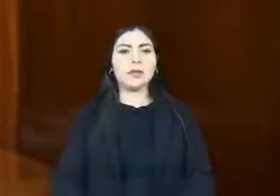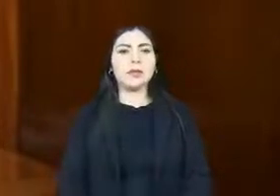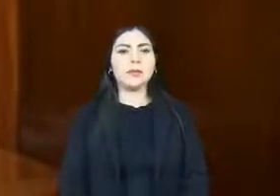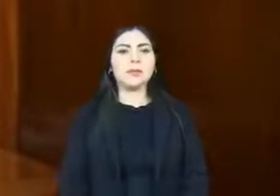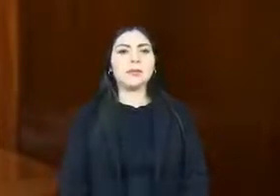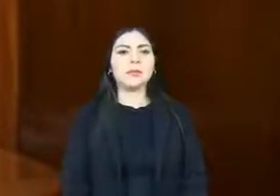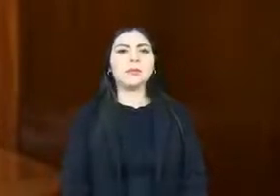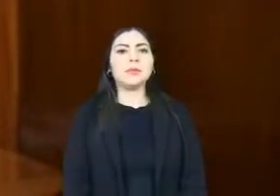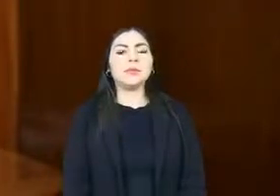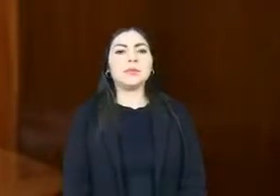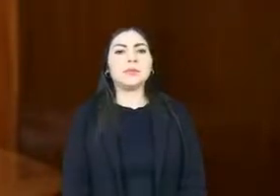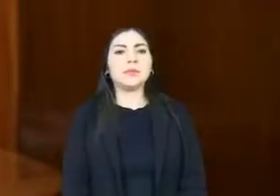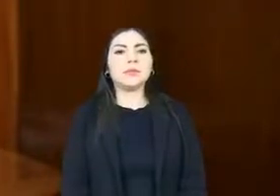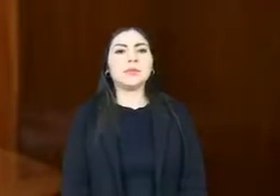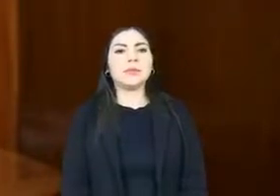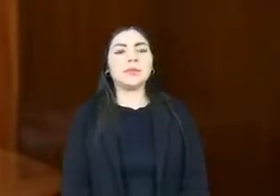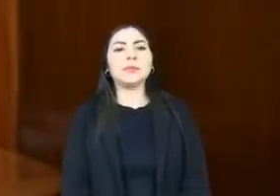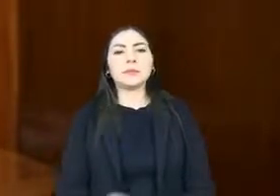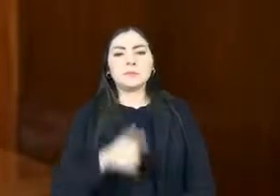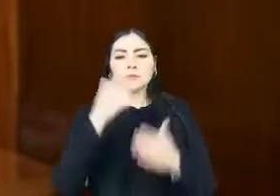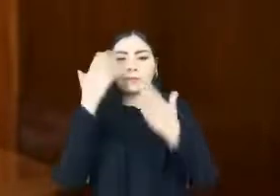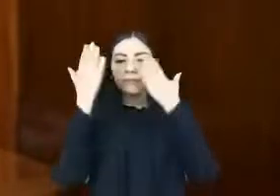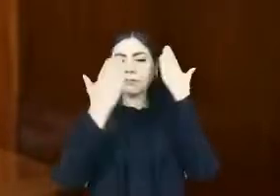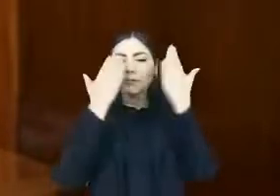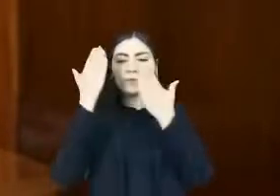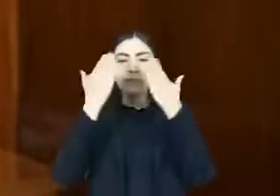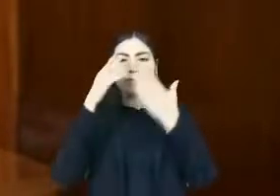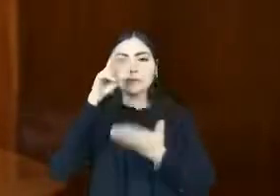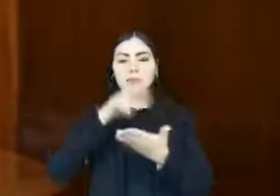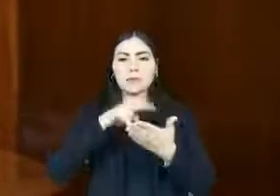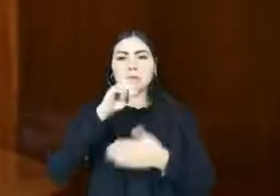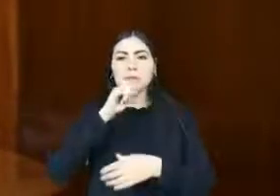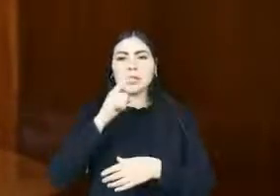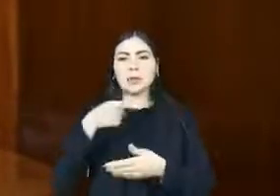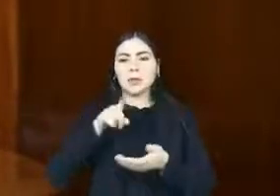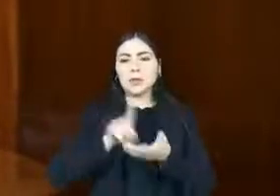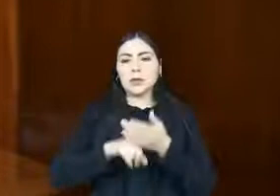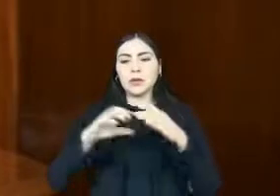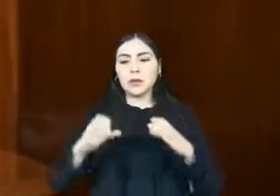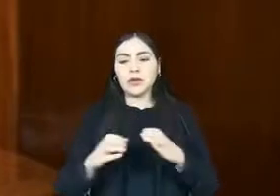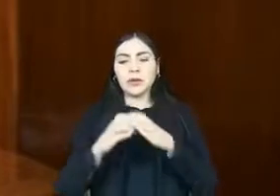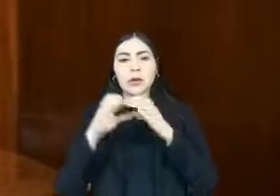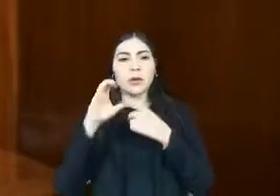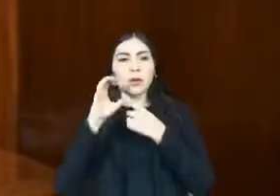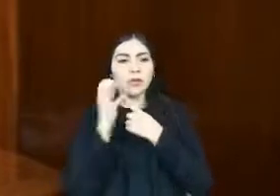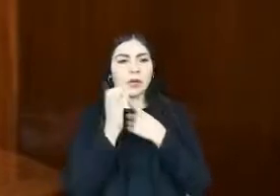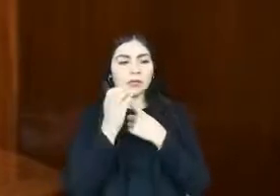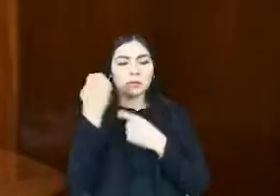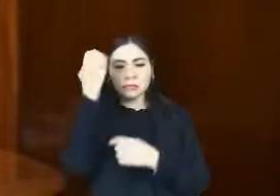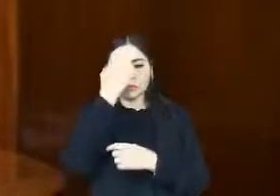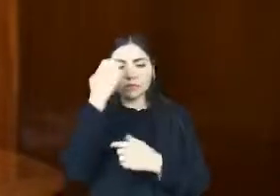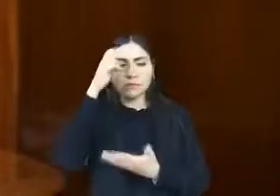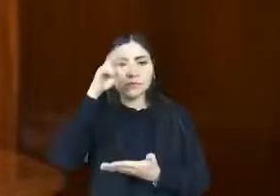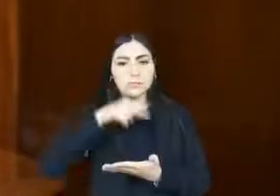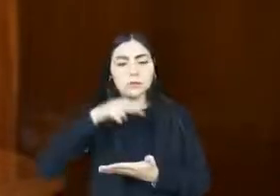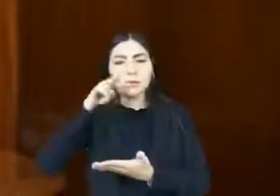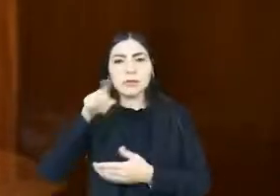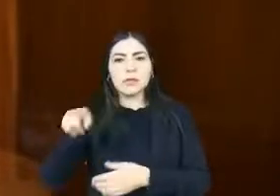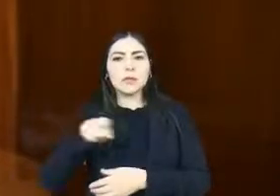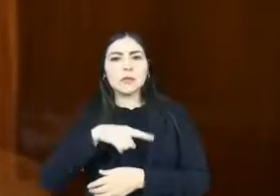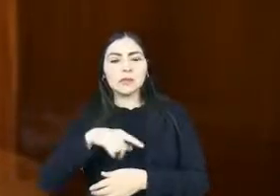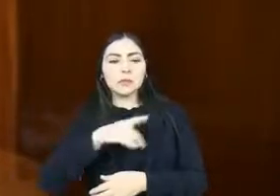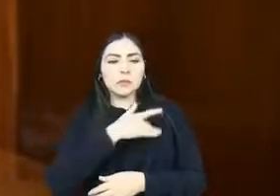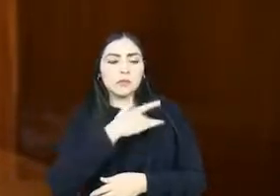de conformidad con el estudio realizado por quienes formamos las comisiones legislativas apreciamos que la iniciativa